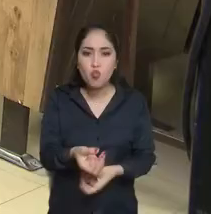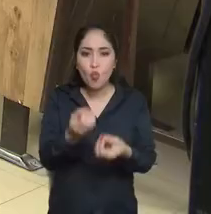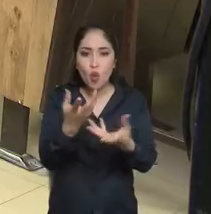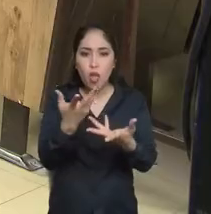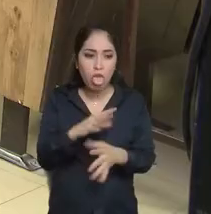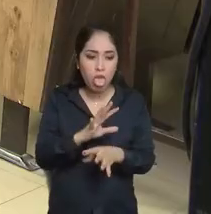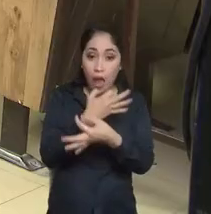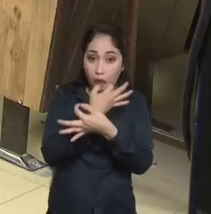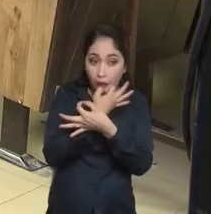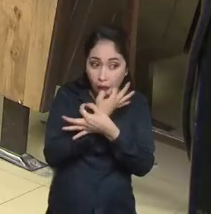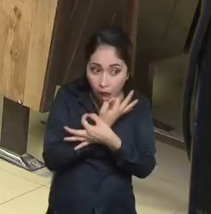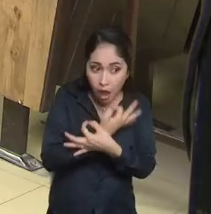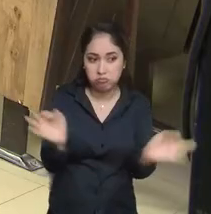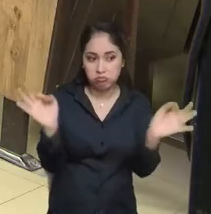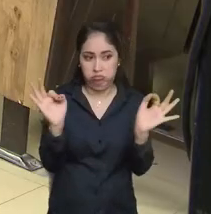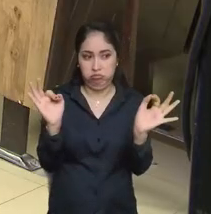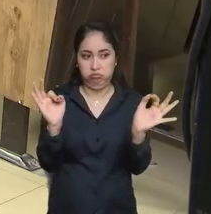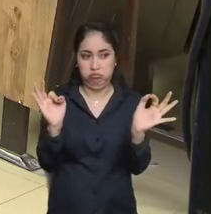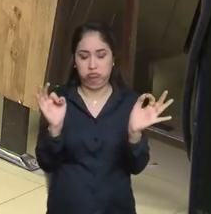mujeres,